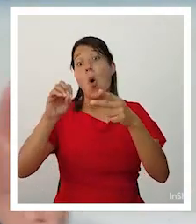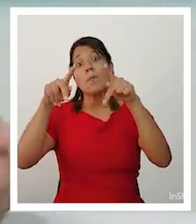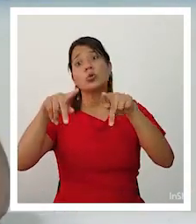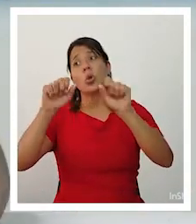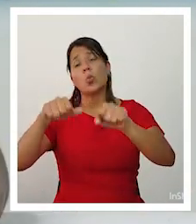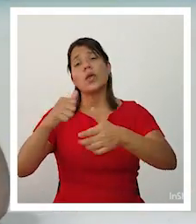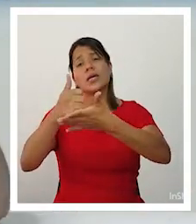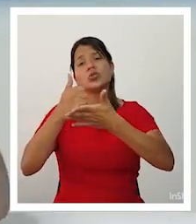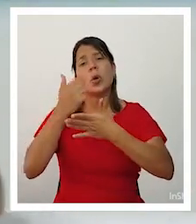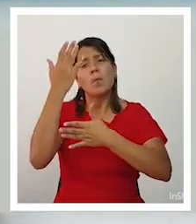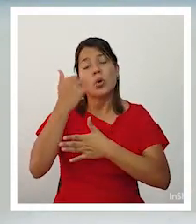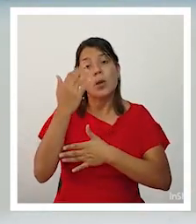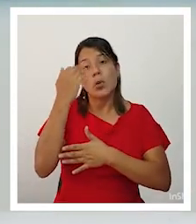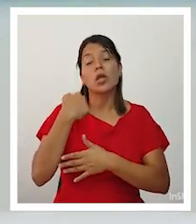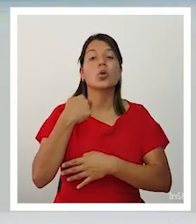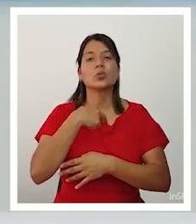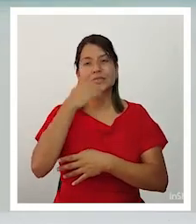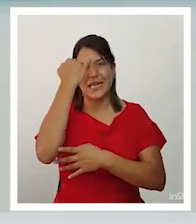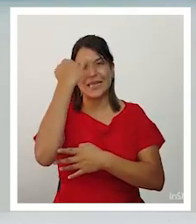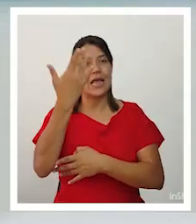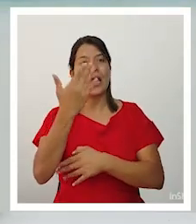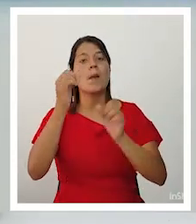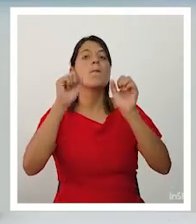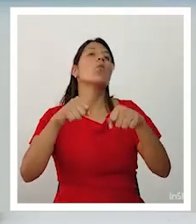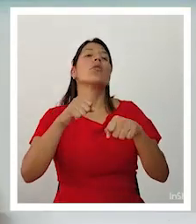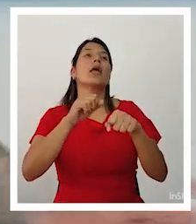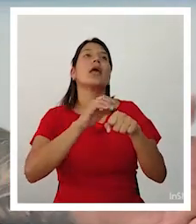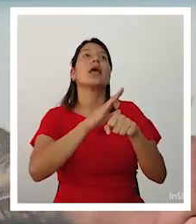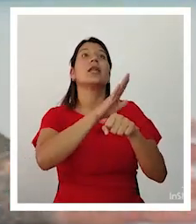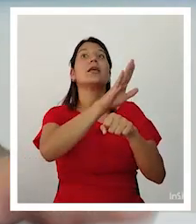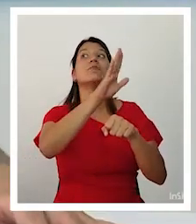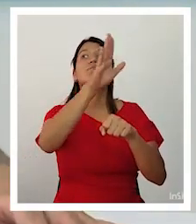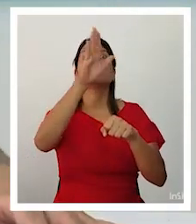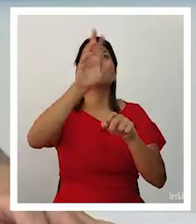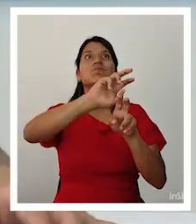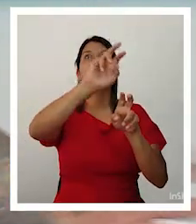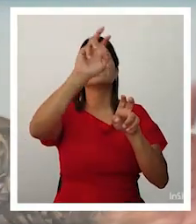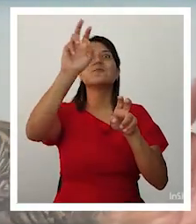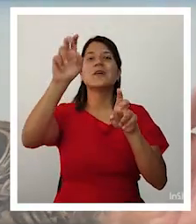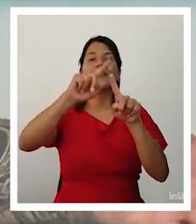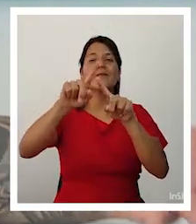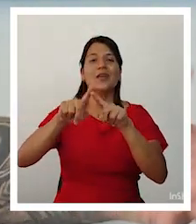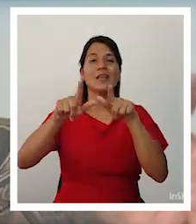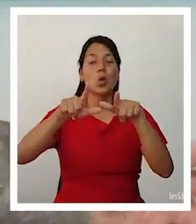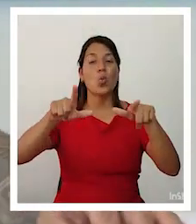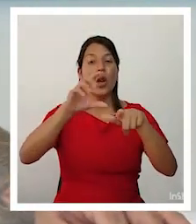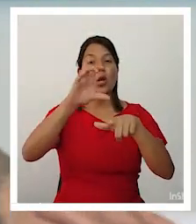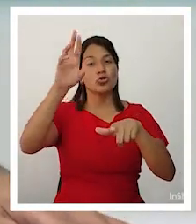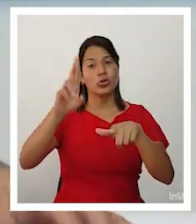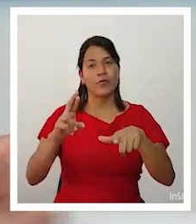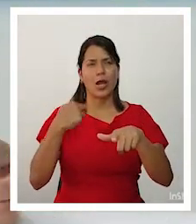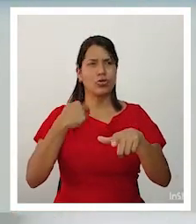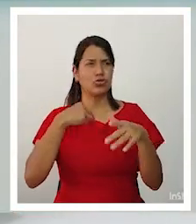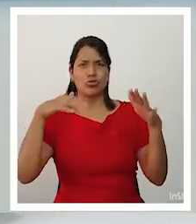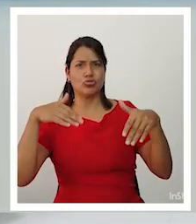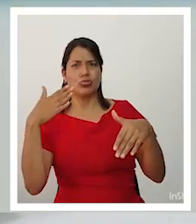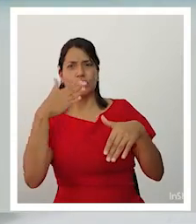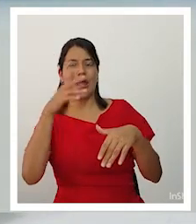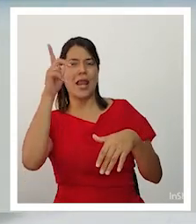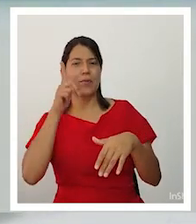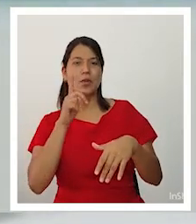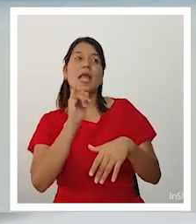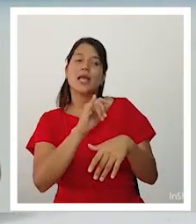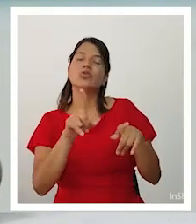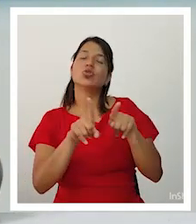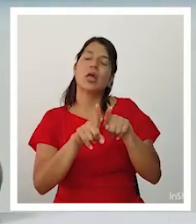porque la idea nuestra es también hacer una gira a nivel nacional y poder llegar a todas partes. Todavía no hemos danzado en Limón y eso es algo que también